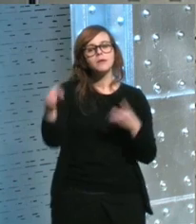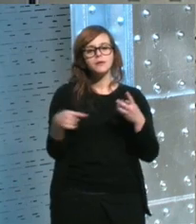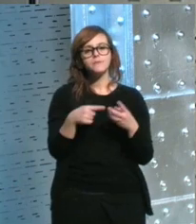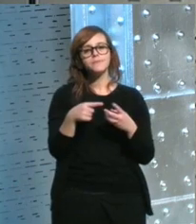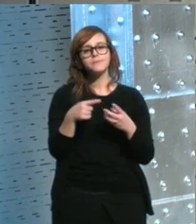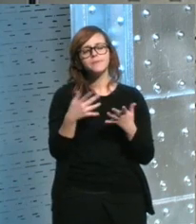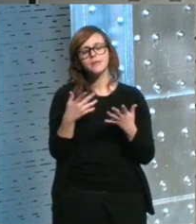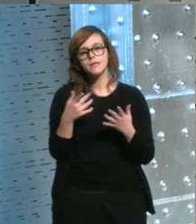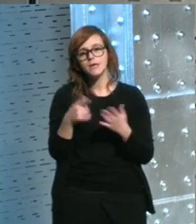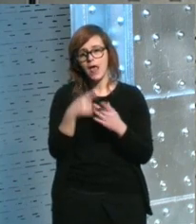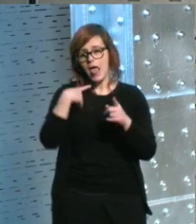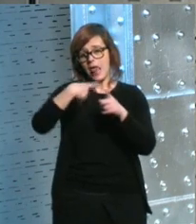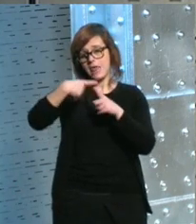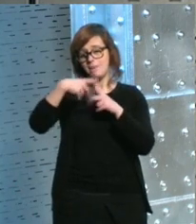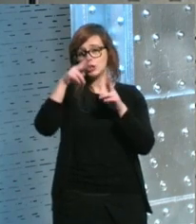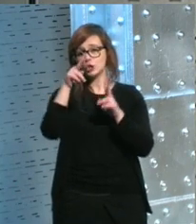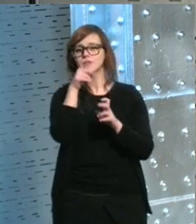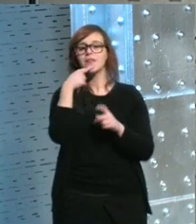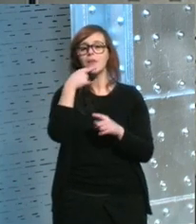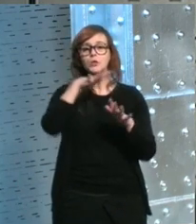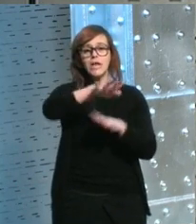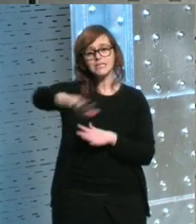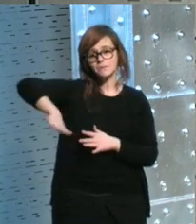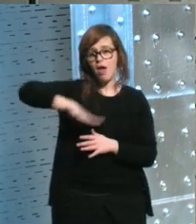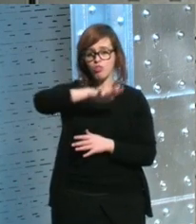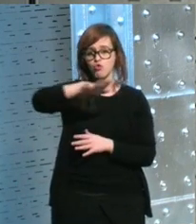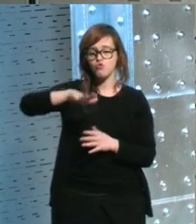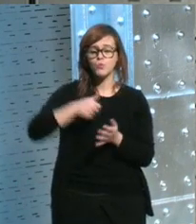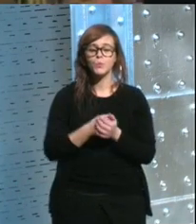segundo elemento es el espacio.